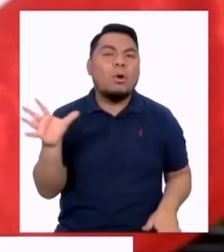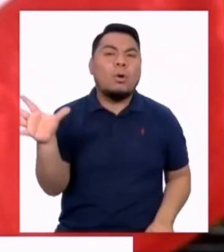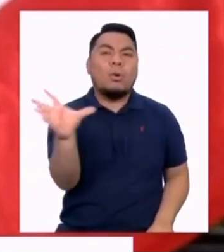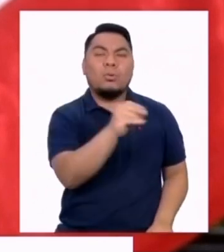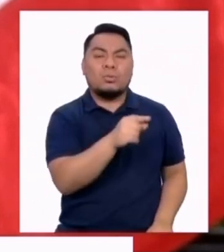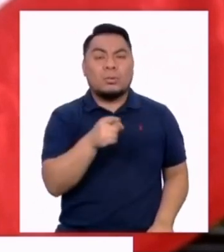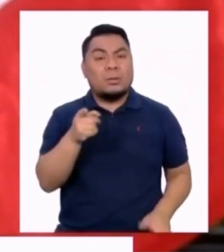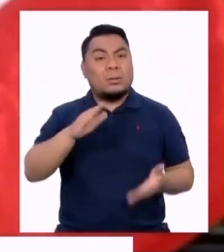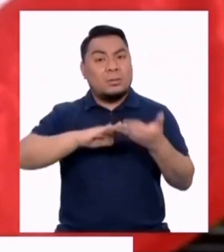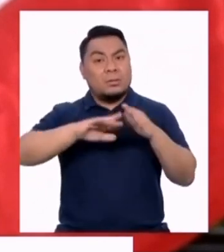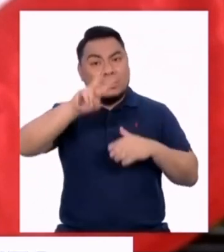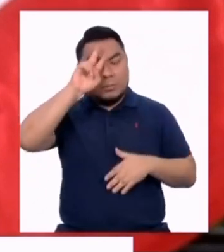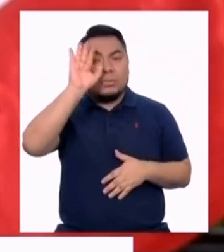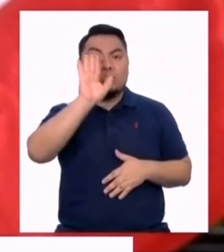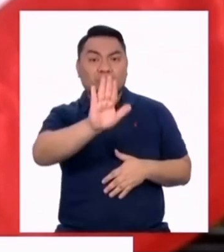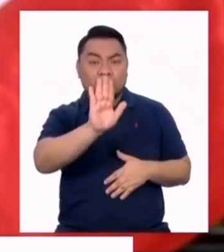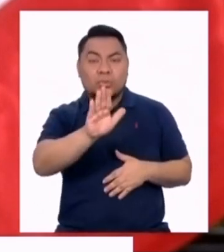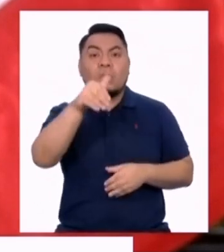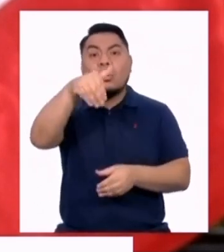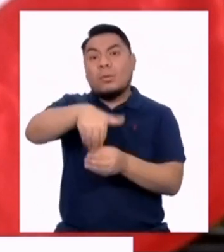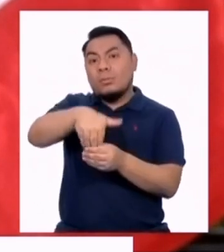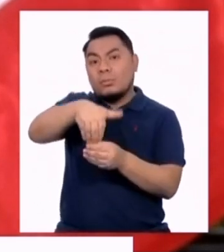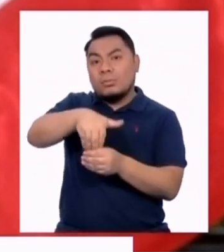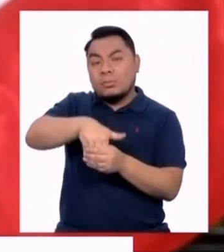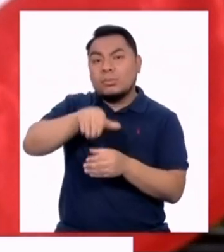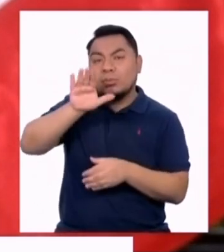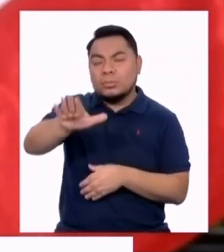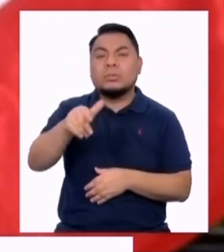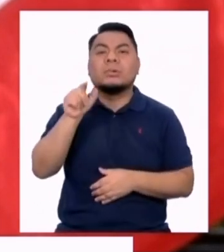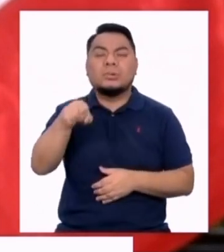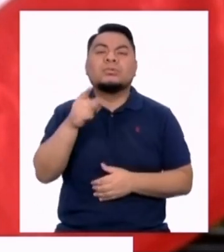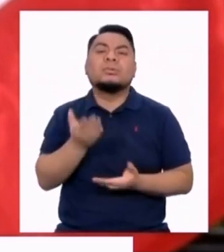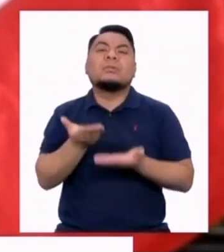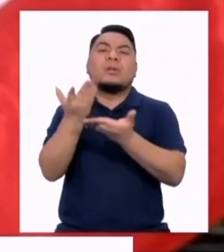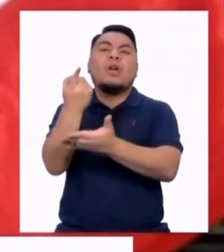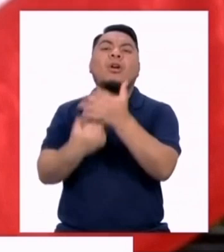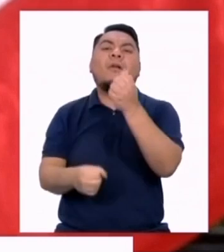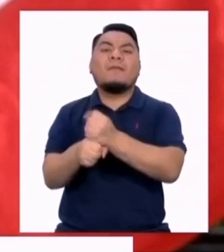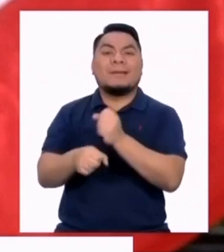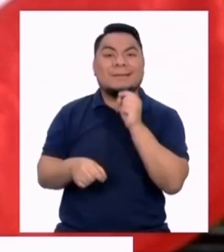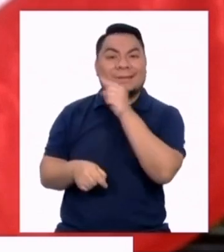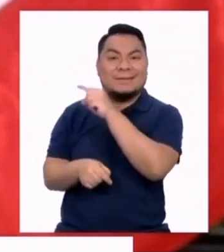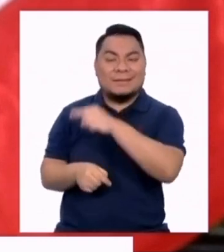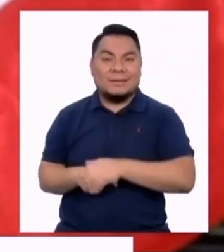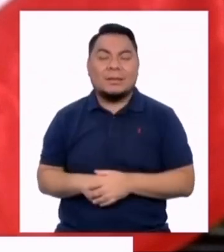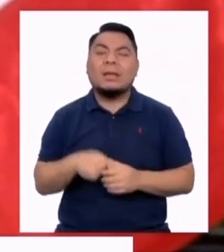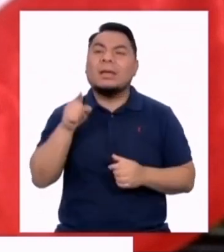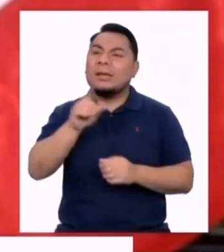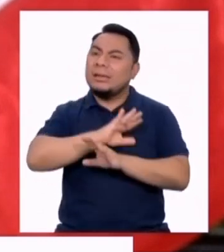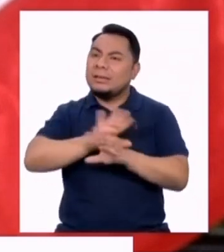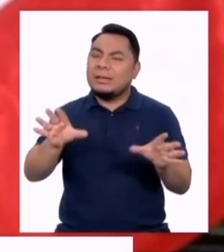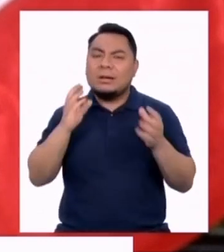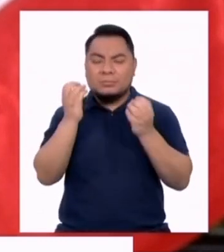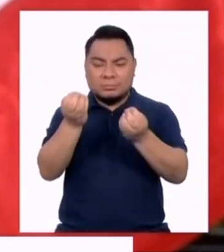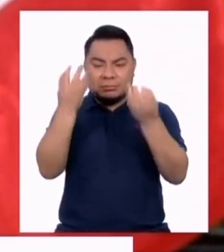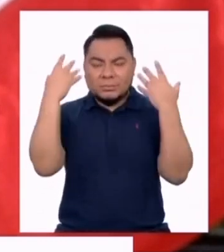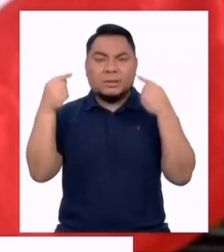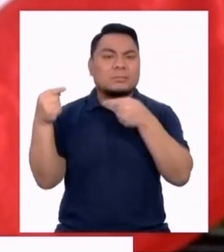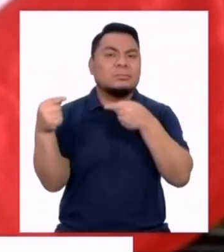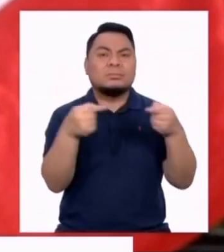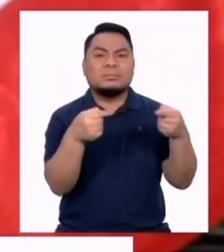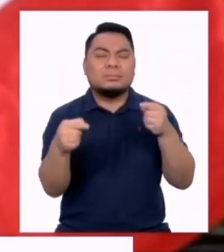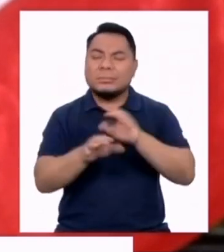dio su confianza a dejar atrás rencillas que no contribuyen al bienestar del país